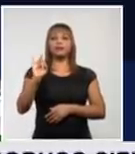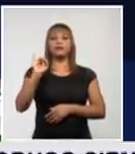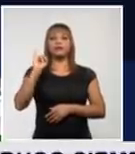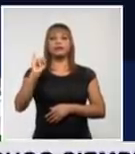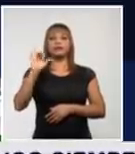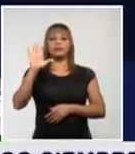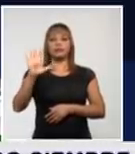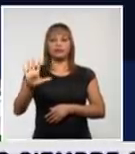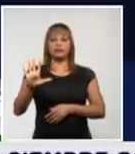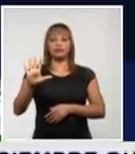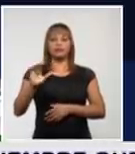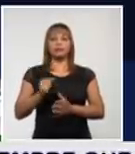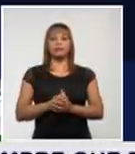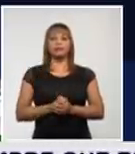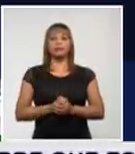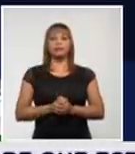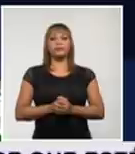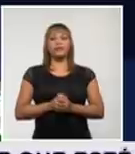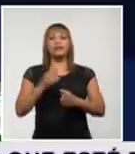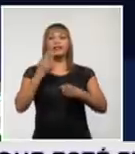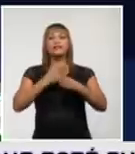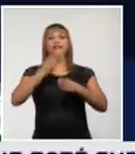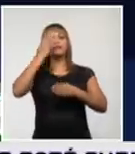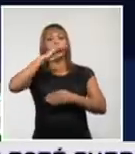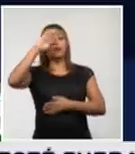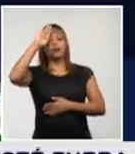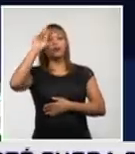765 y de Santiago de Cuba